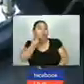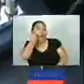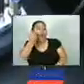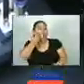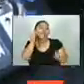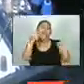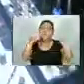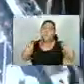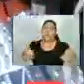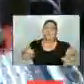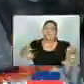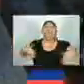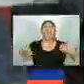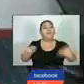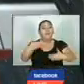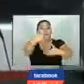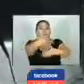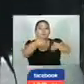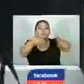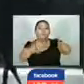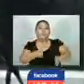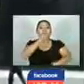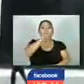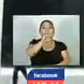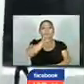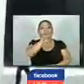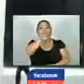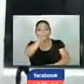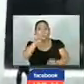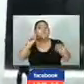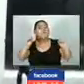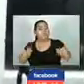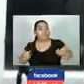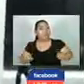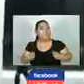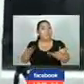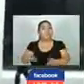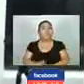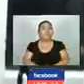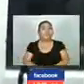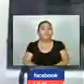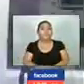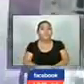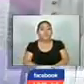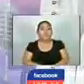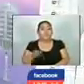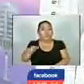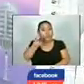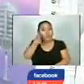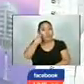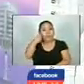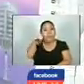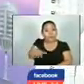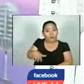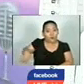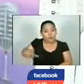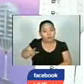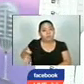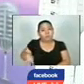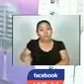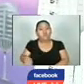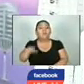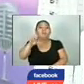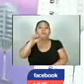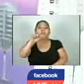pueden encontrar en el Centro Urbano de Bienestar y Oportunidades, conocido como Cubo, ubicado en la colonia San José